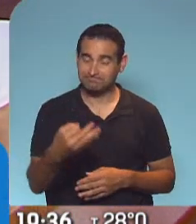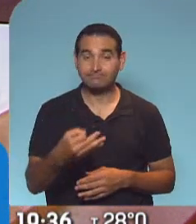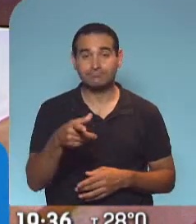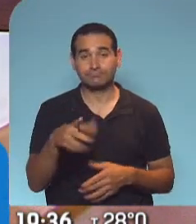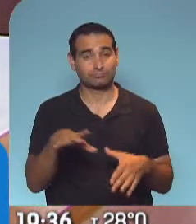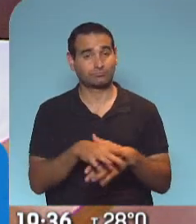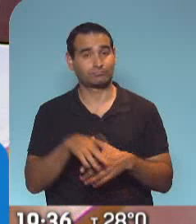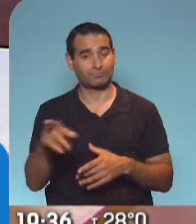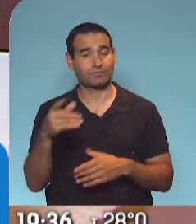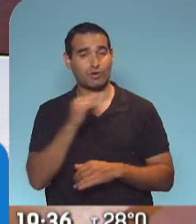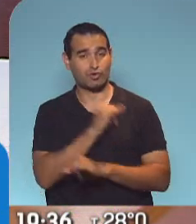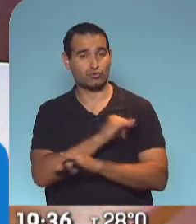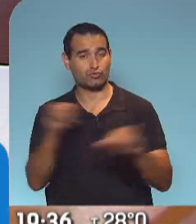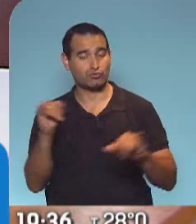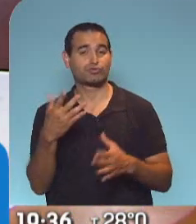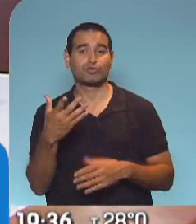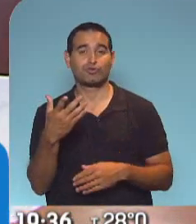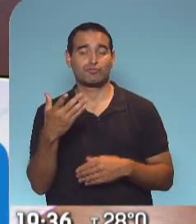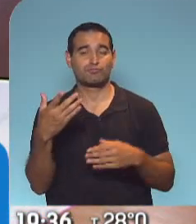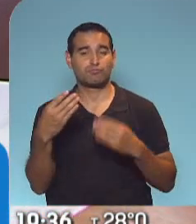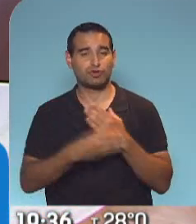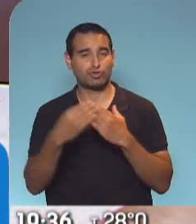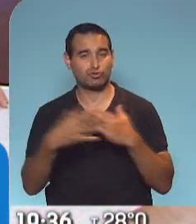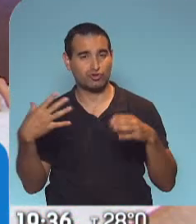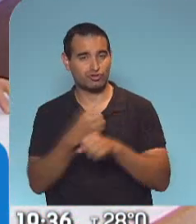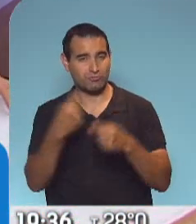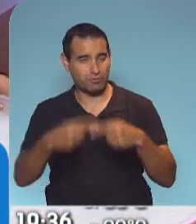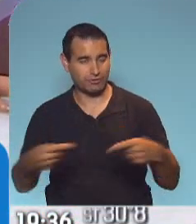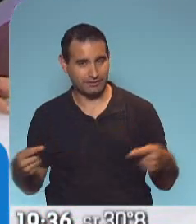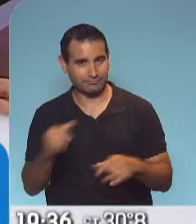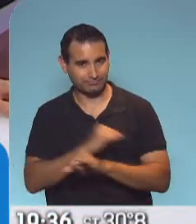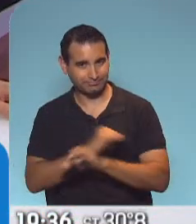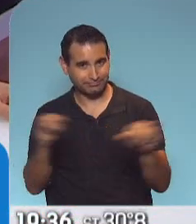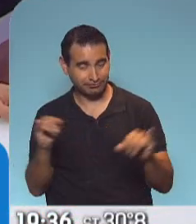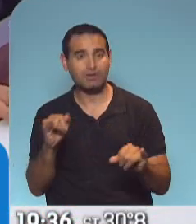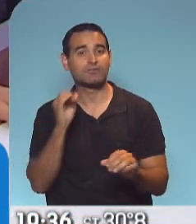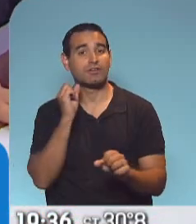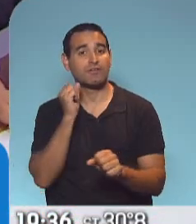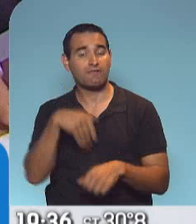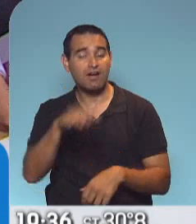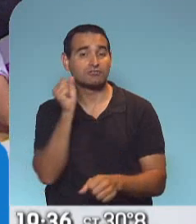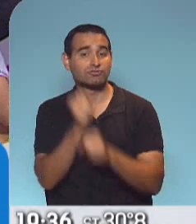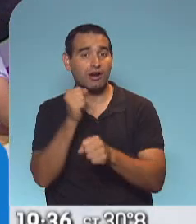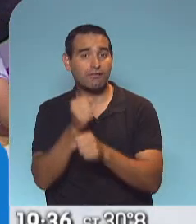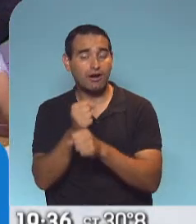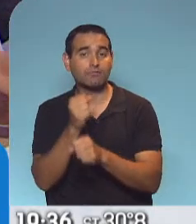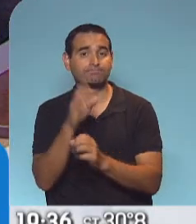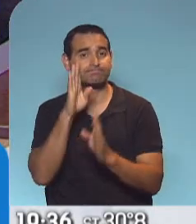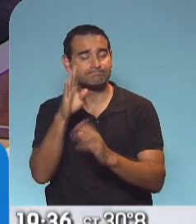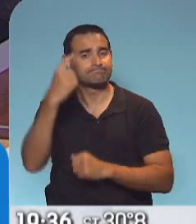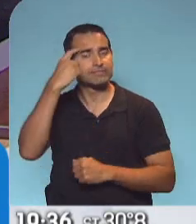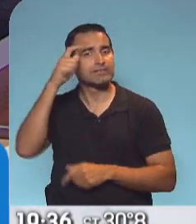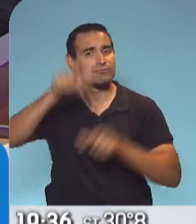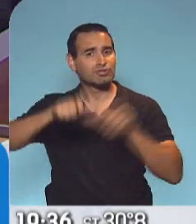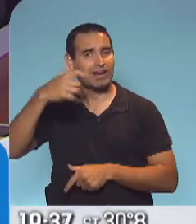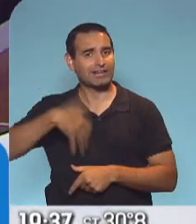lo estaba anunciando el ministro de Transporte, justamente el trabajo va a estar realizando, pensando en los argentinos que están en